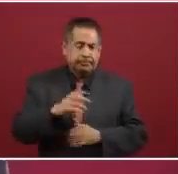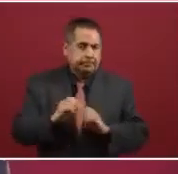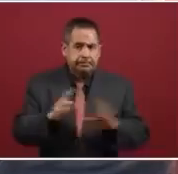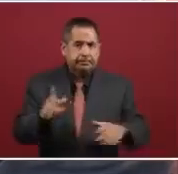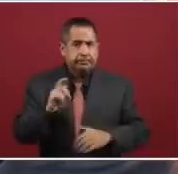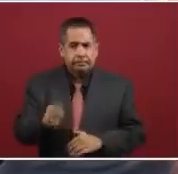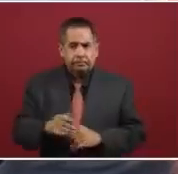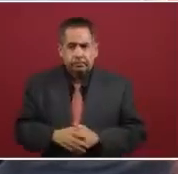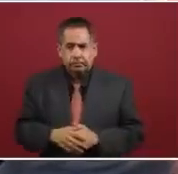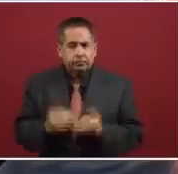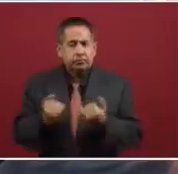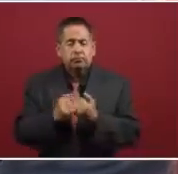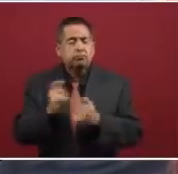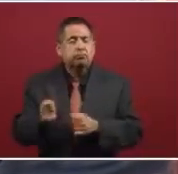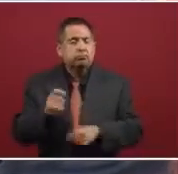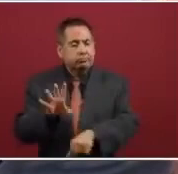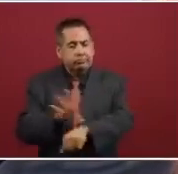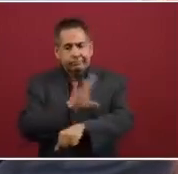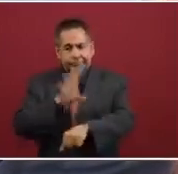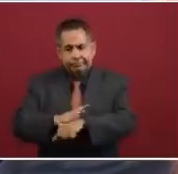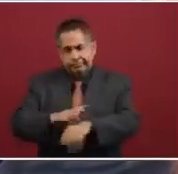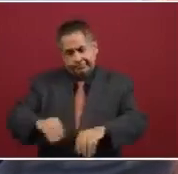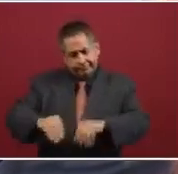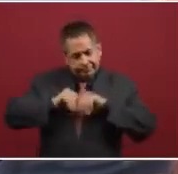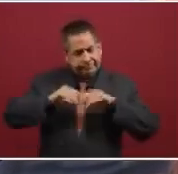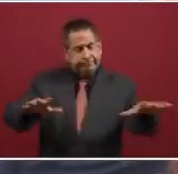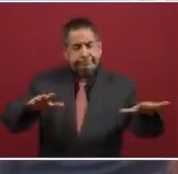cuando se electrificó el país,